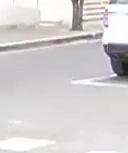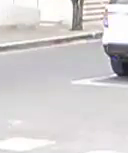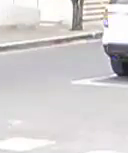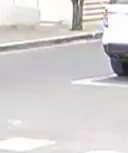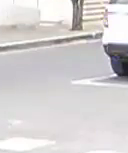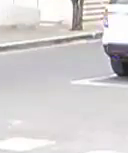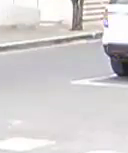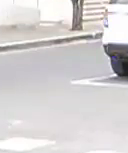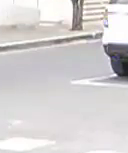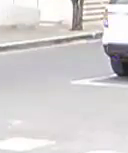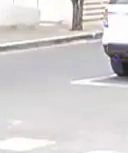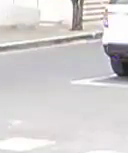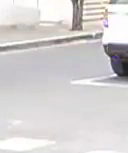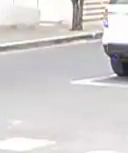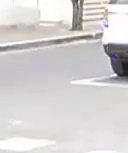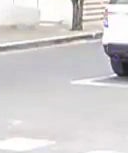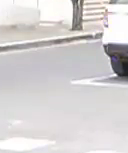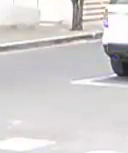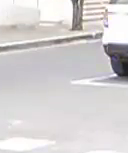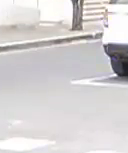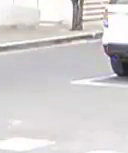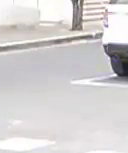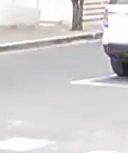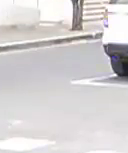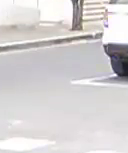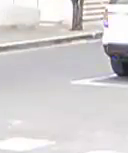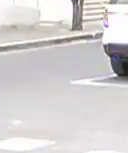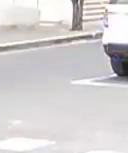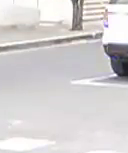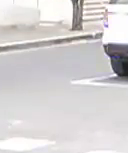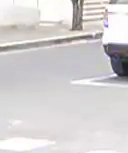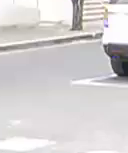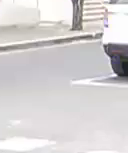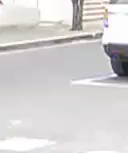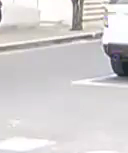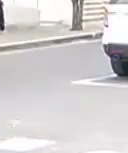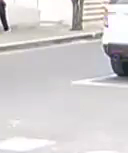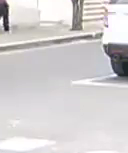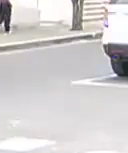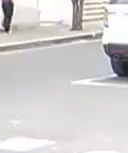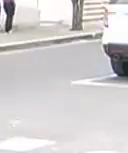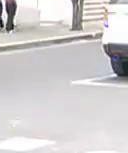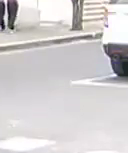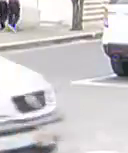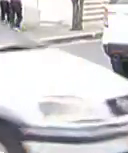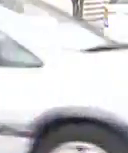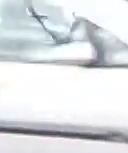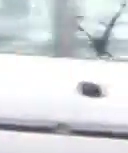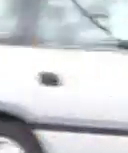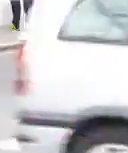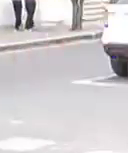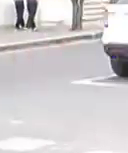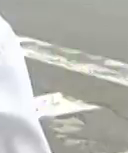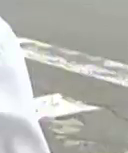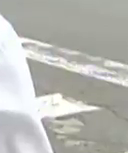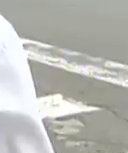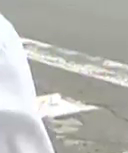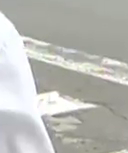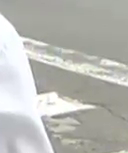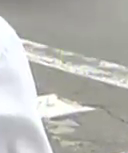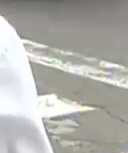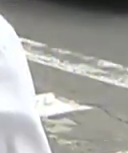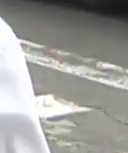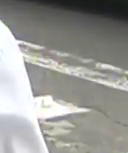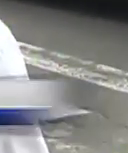las hidroeléctricas. Las más importantes serán inauguradas en los próximos días. Estas son la Cobacodo Sinclair y la Sopladora. Hay mucho